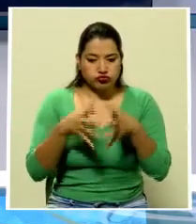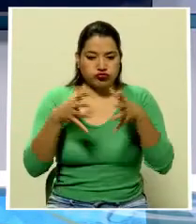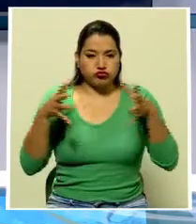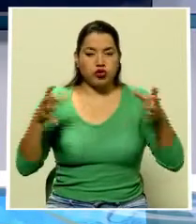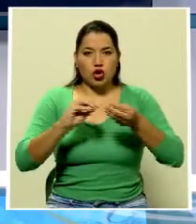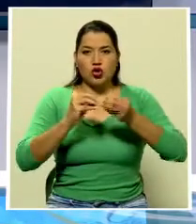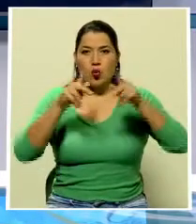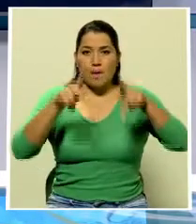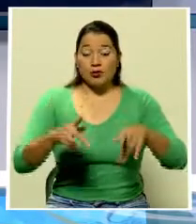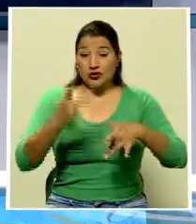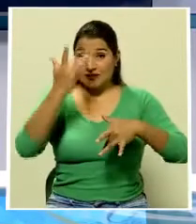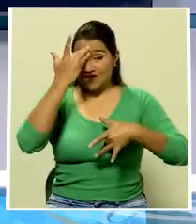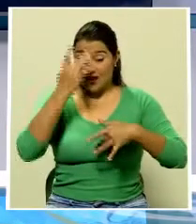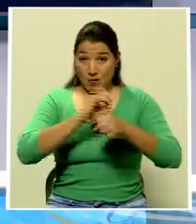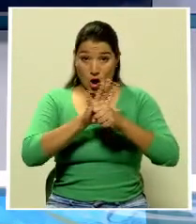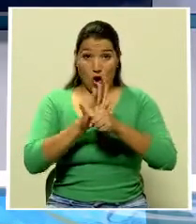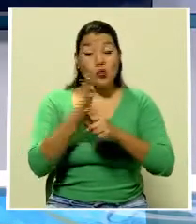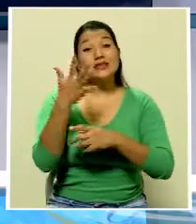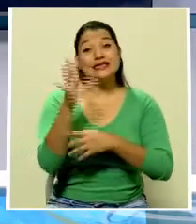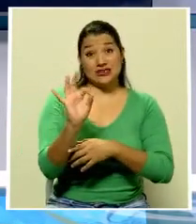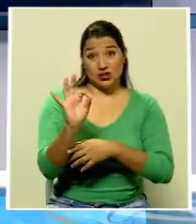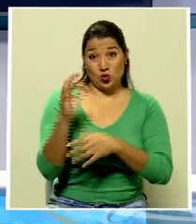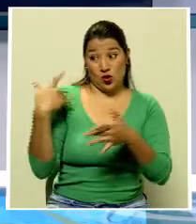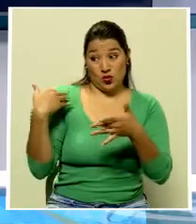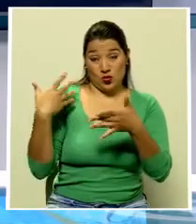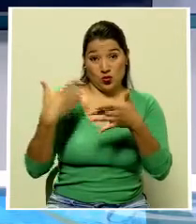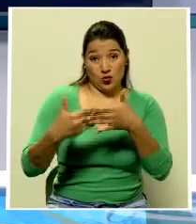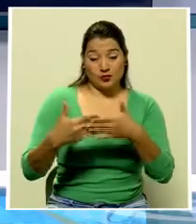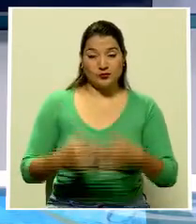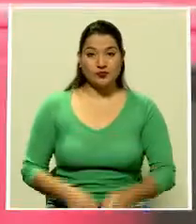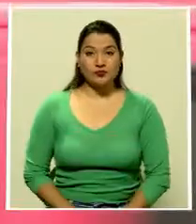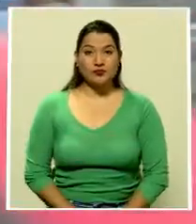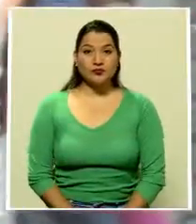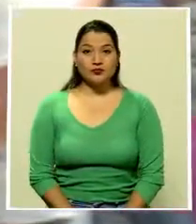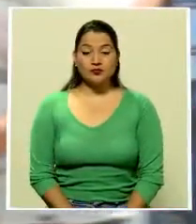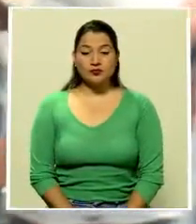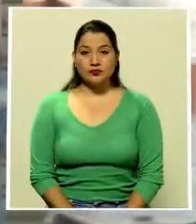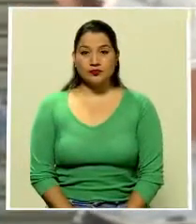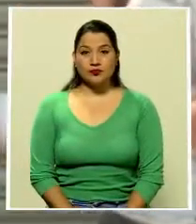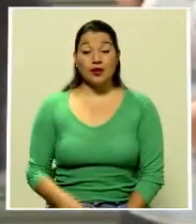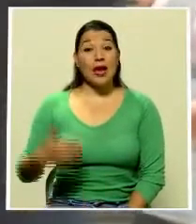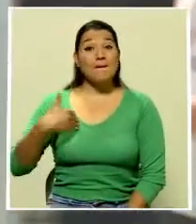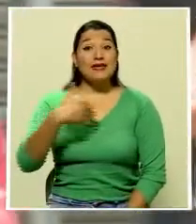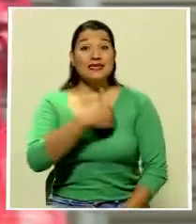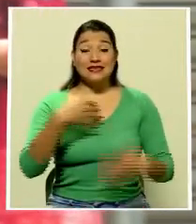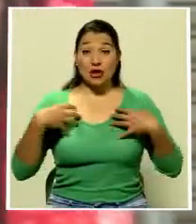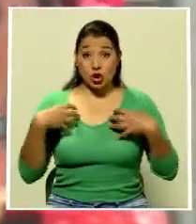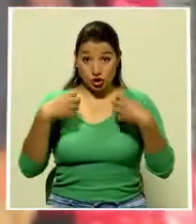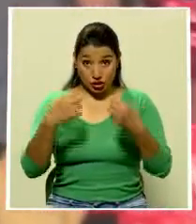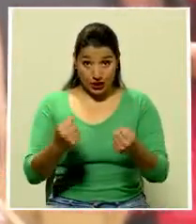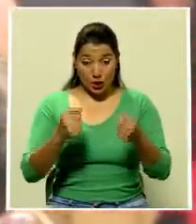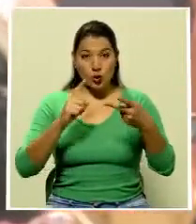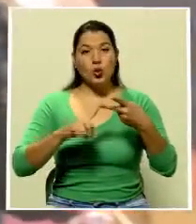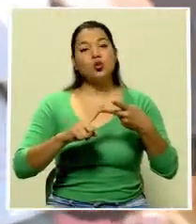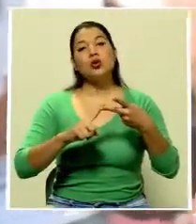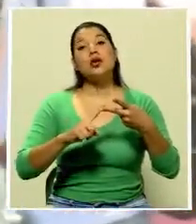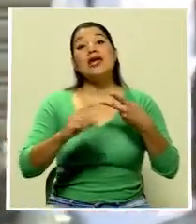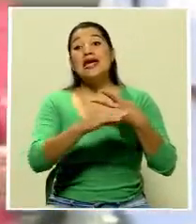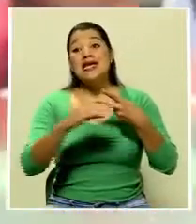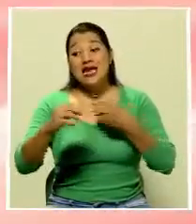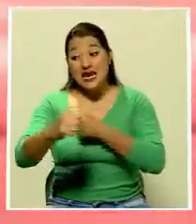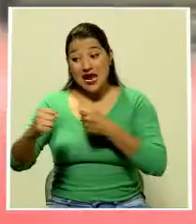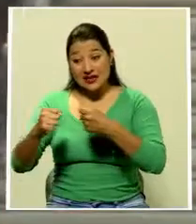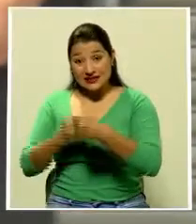de COVID-19 durante los últimos días. El Ministerio de Salud y la Sala de Situación